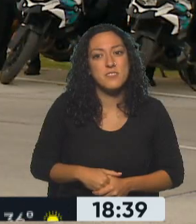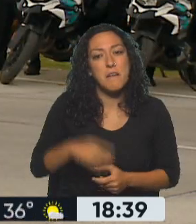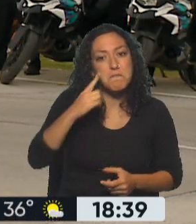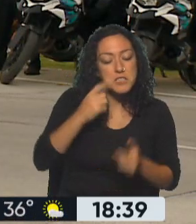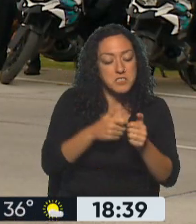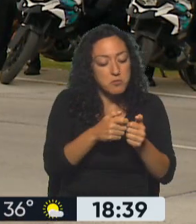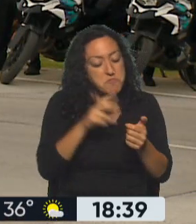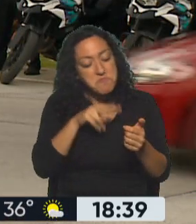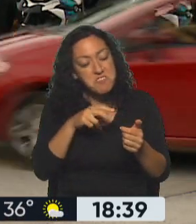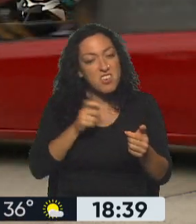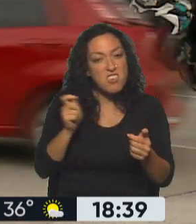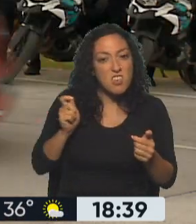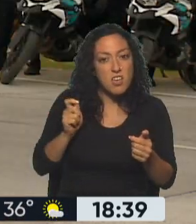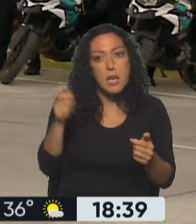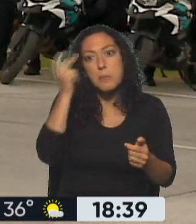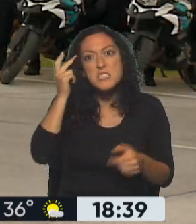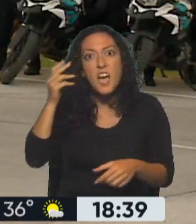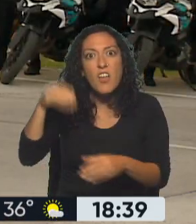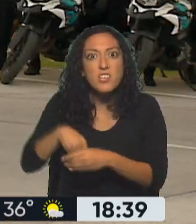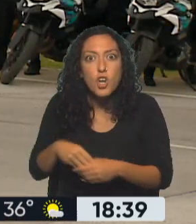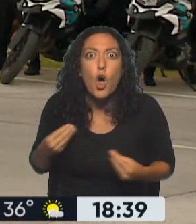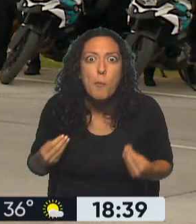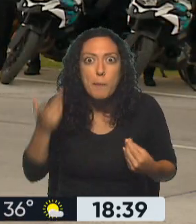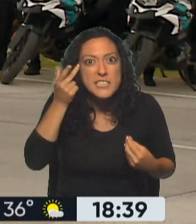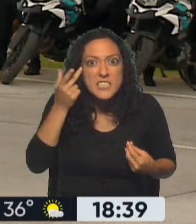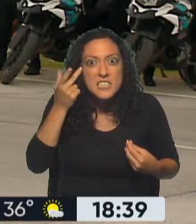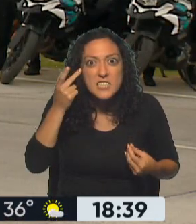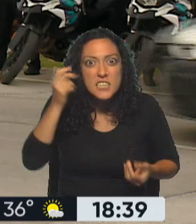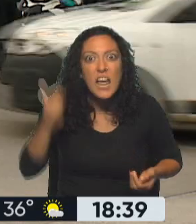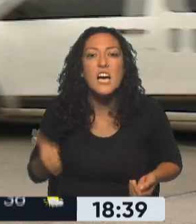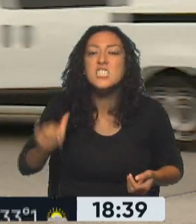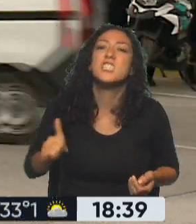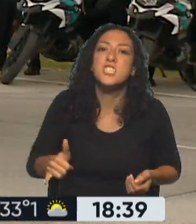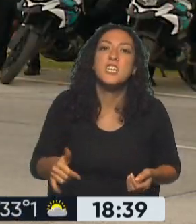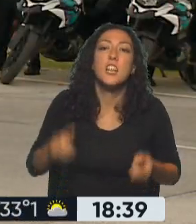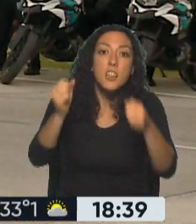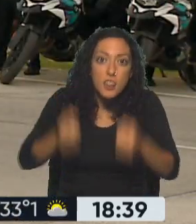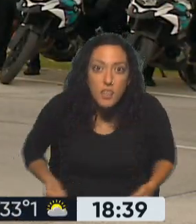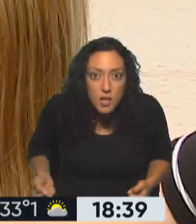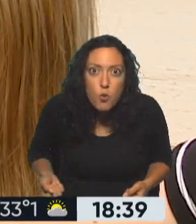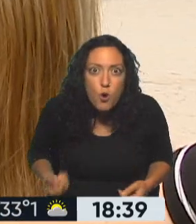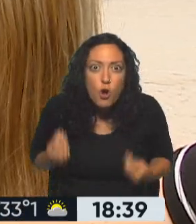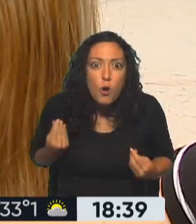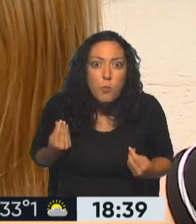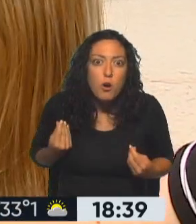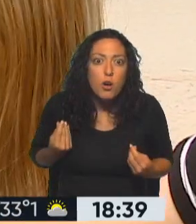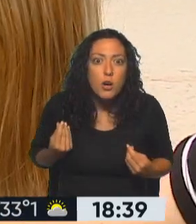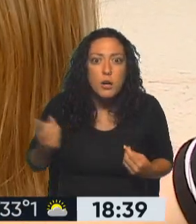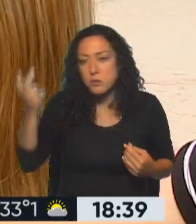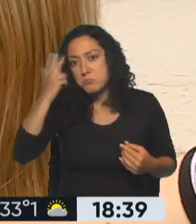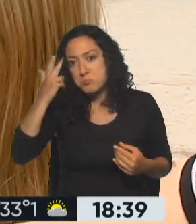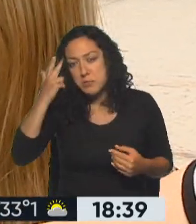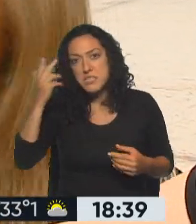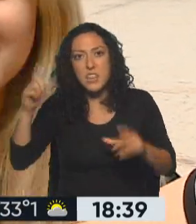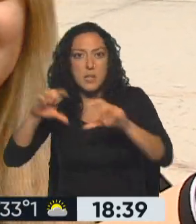celular, me fijo quién está. Messi ya está adentro, me dice. ¿Cómo que Messi ya está adentro? Sí, ya está Messi el Dibu. ¿Cómo? Si yo estaba chequeando, dice que Messi venía con